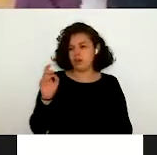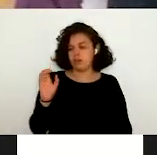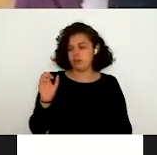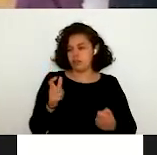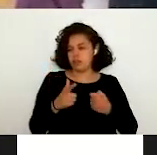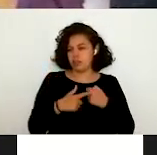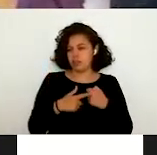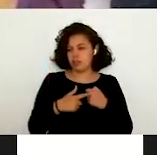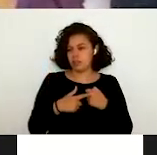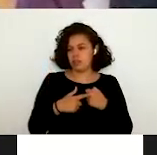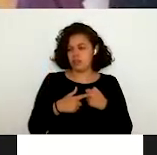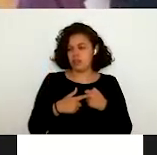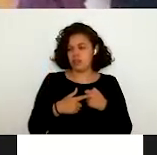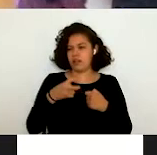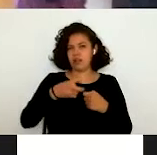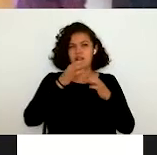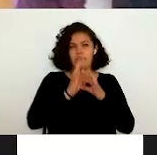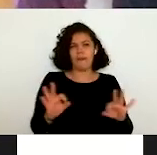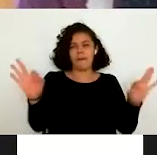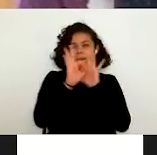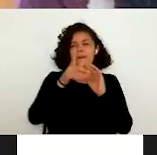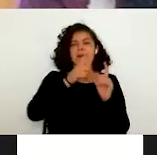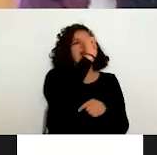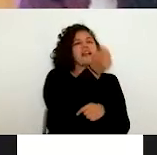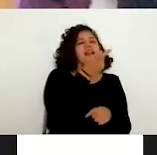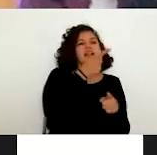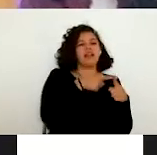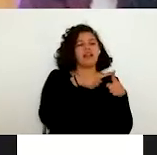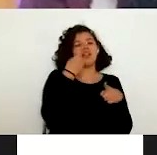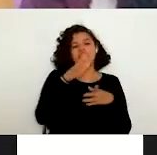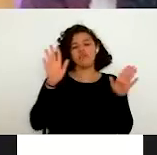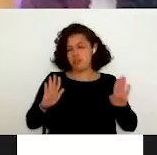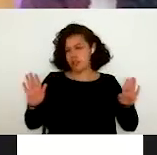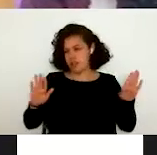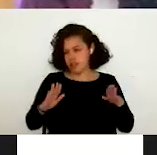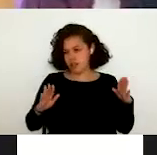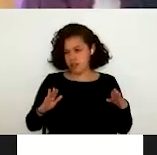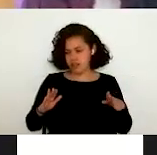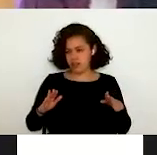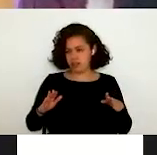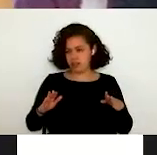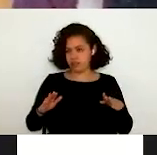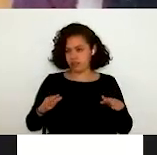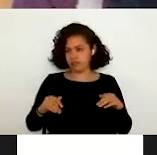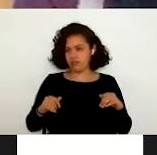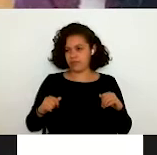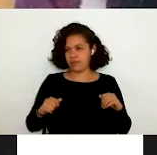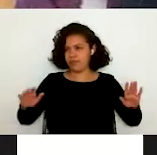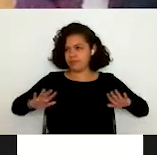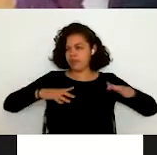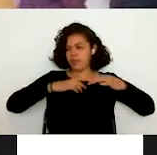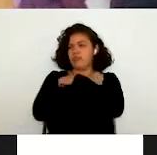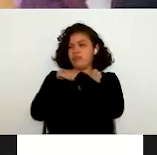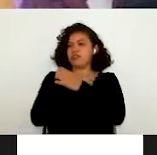es importante que sepamos quiénes son, qué características tienen, las características educativas o